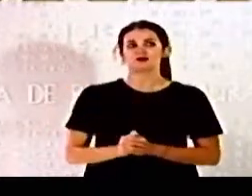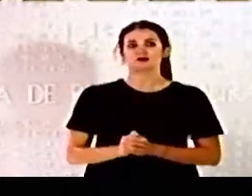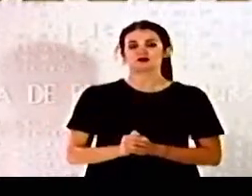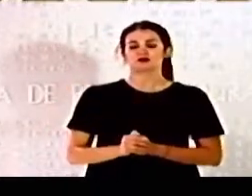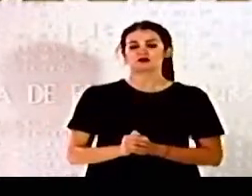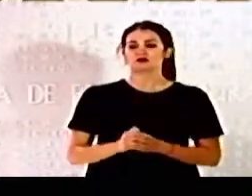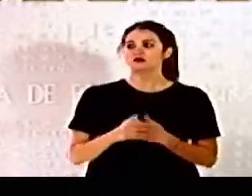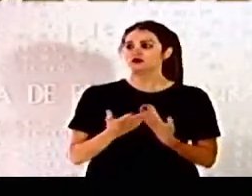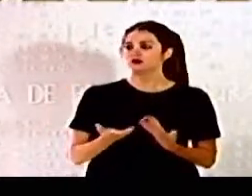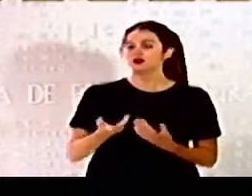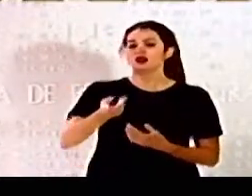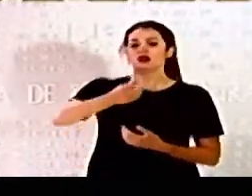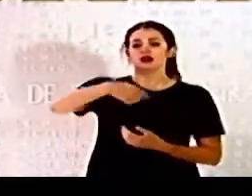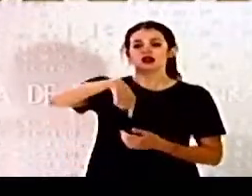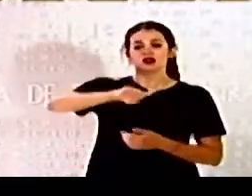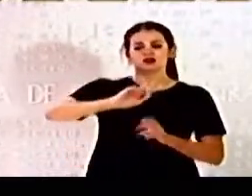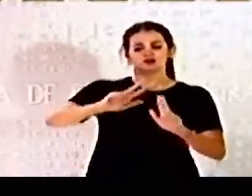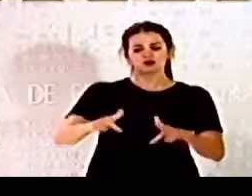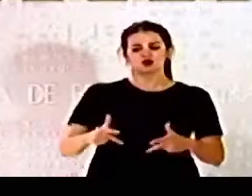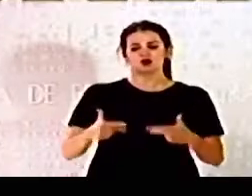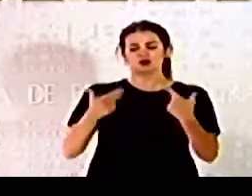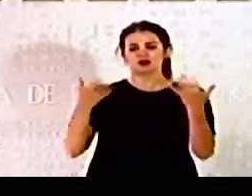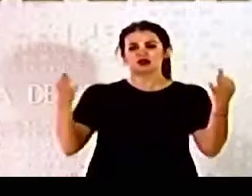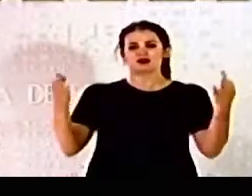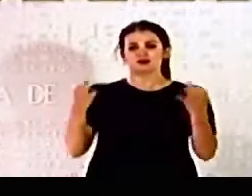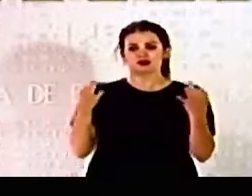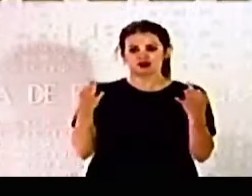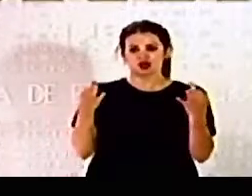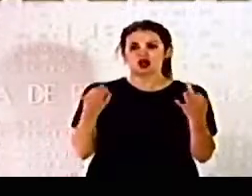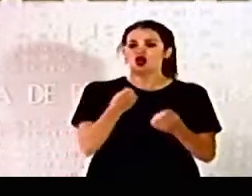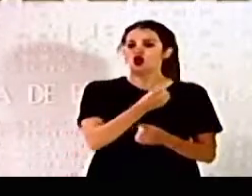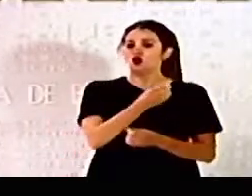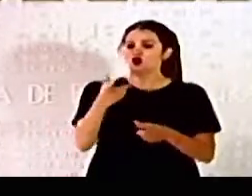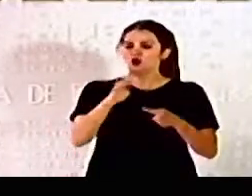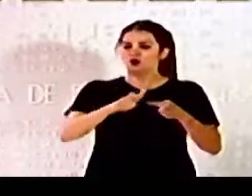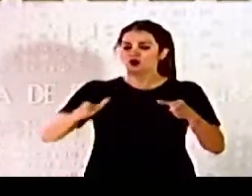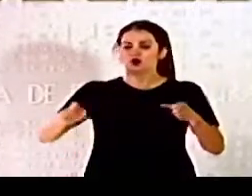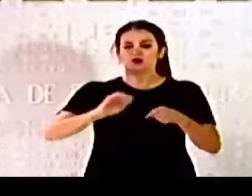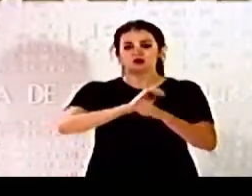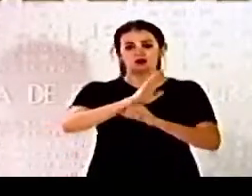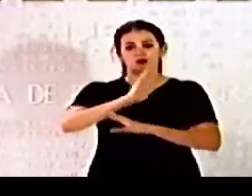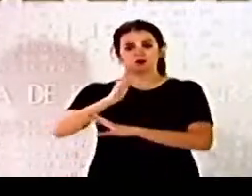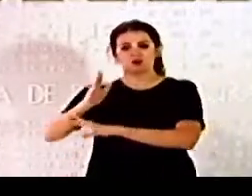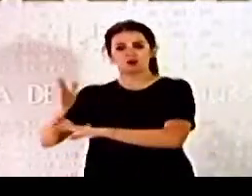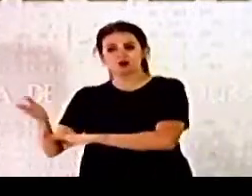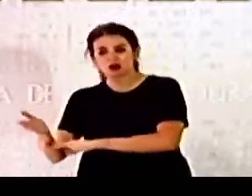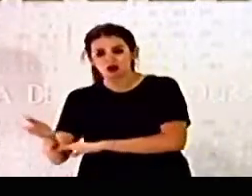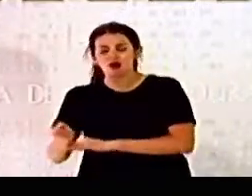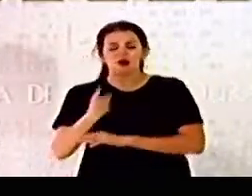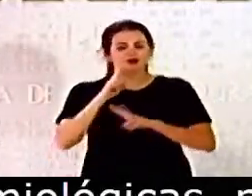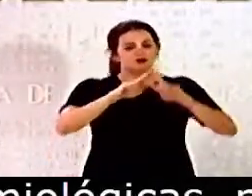Eso nos permitirá mirar bien las cifras epidemiológicas, no tomar las decisiones